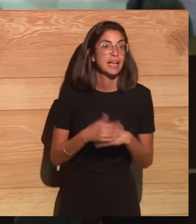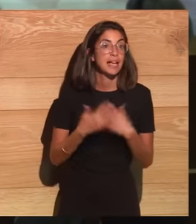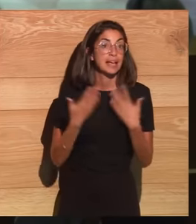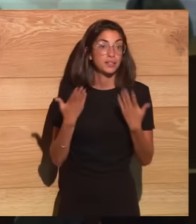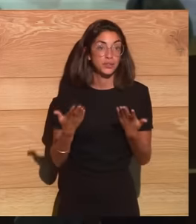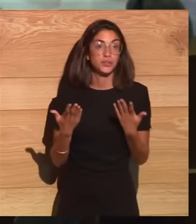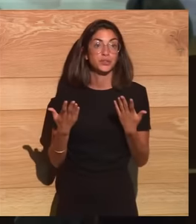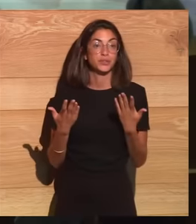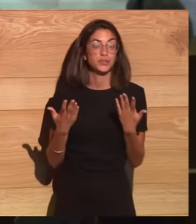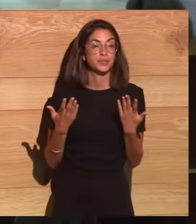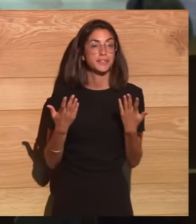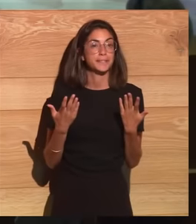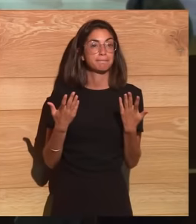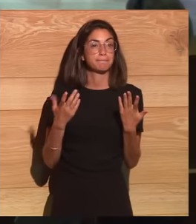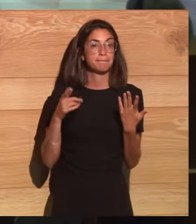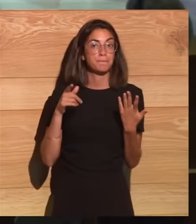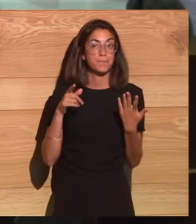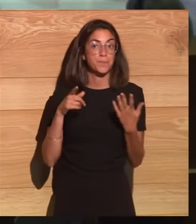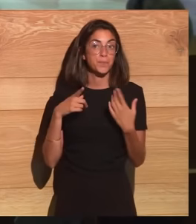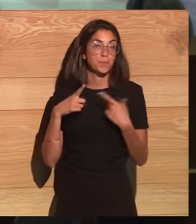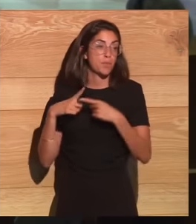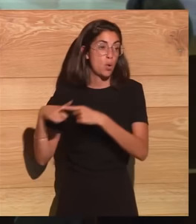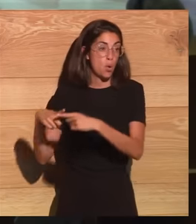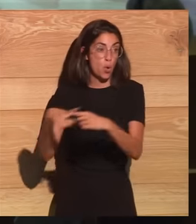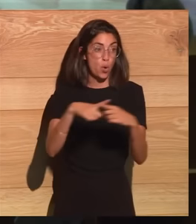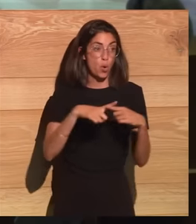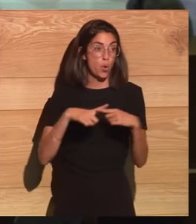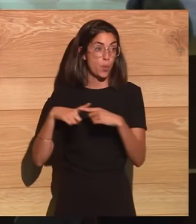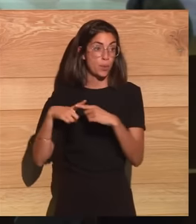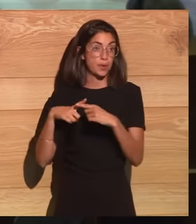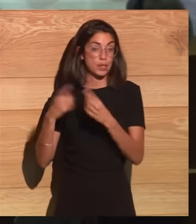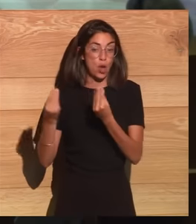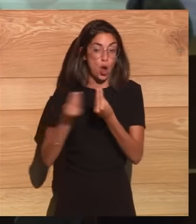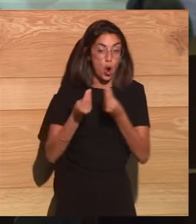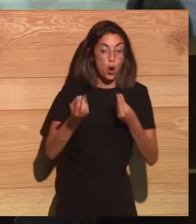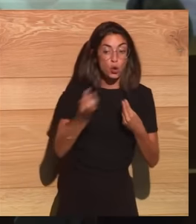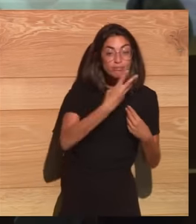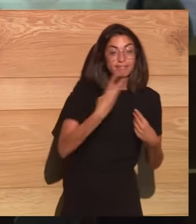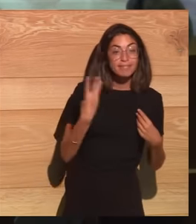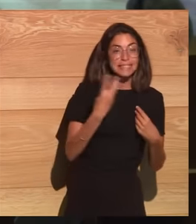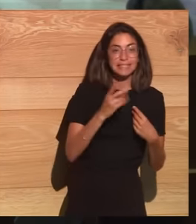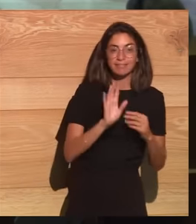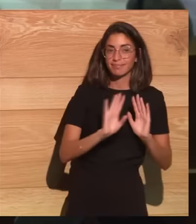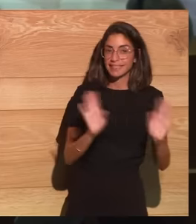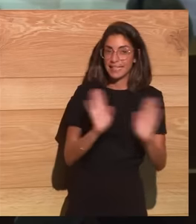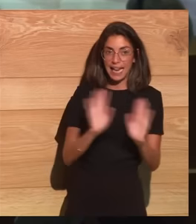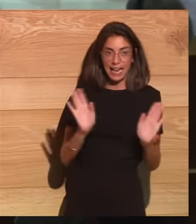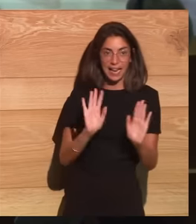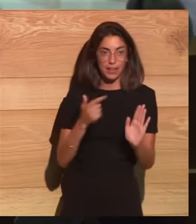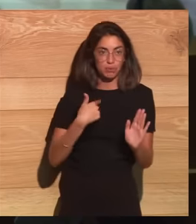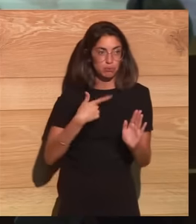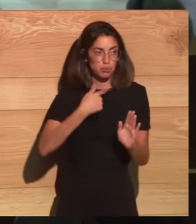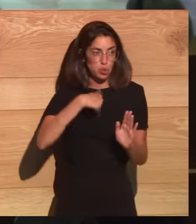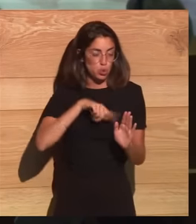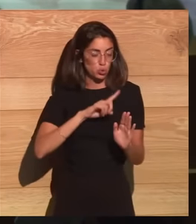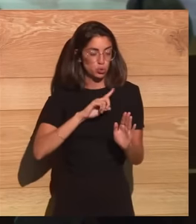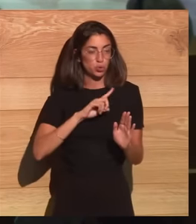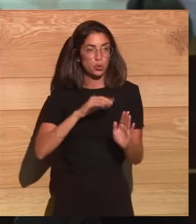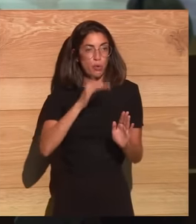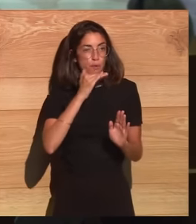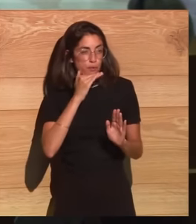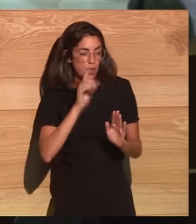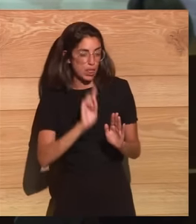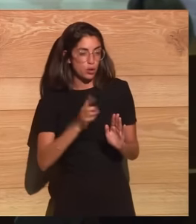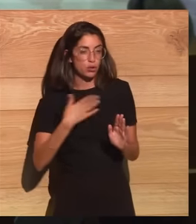por tanto, no compartió en absoluto con nosotros. En absoluto. No es algo que digamos con rencor, lo decimos más bien con